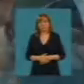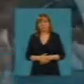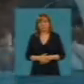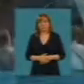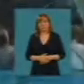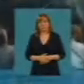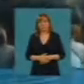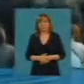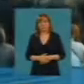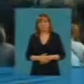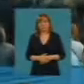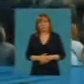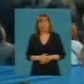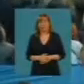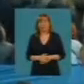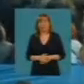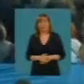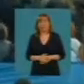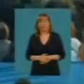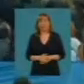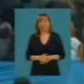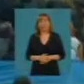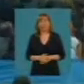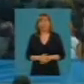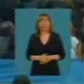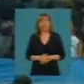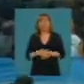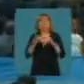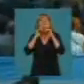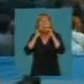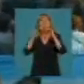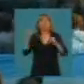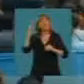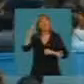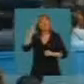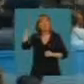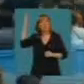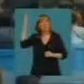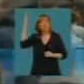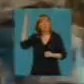Señor Jorge Edmundo Cosia, secretario de Cultura de la Presidencia de la Nación.